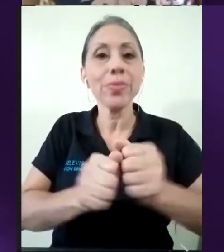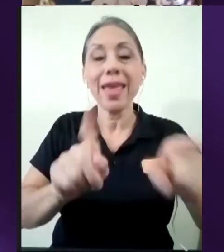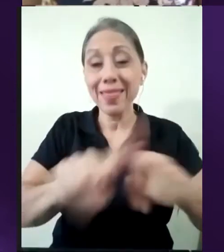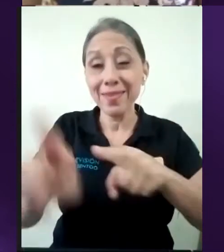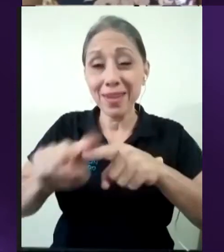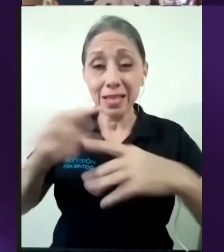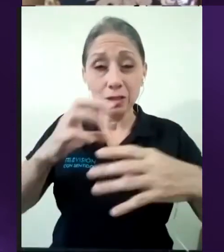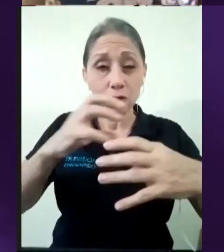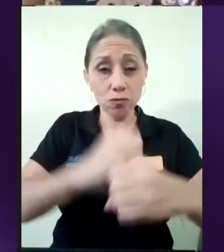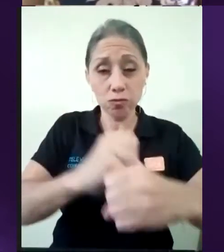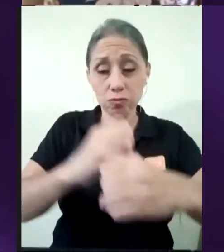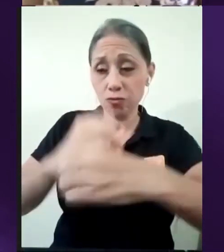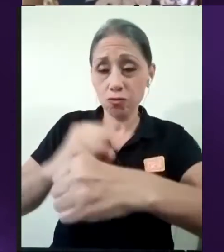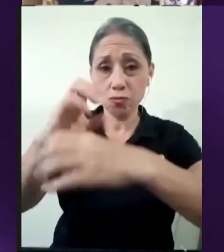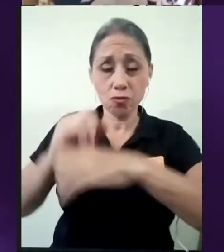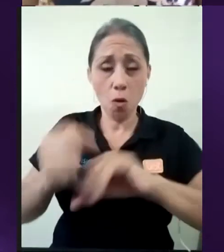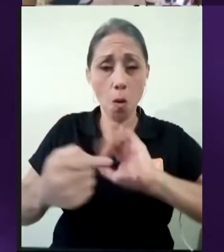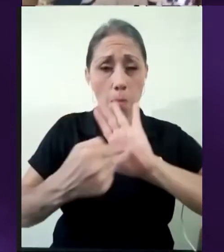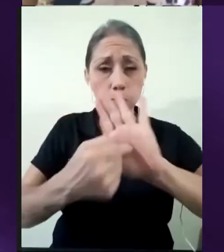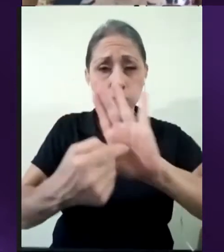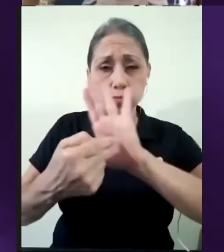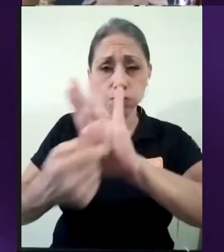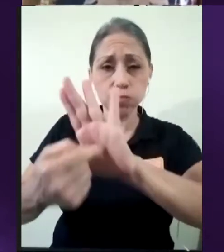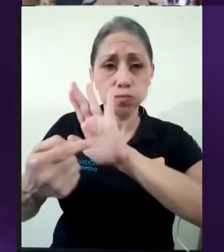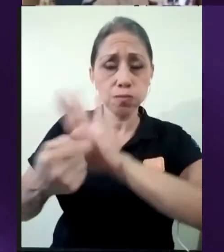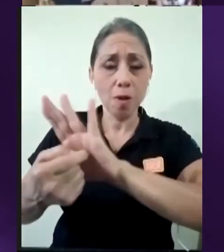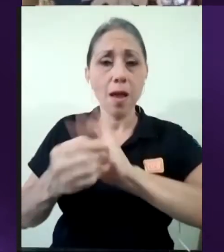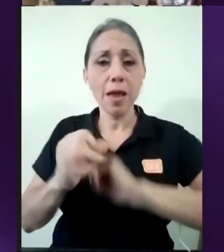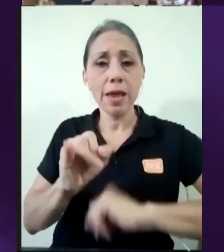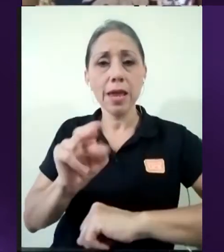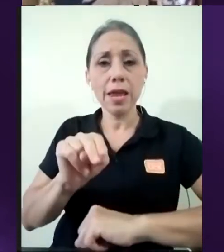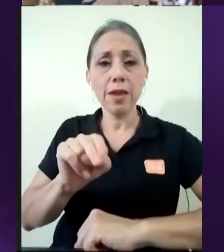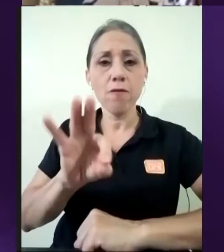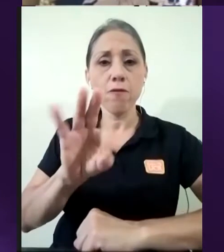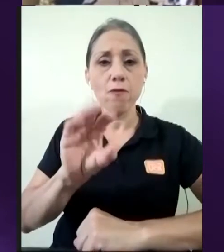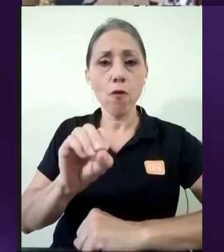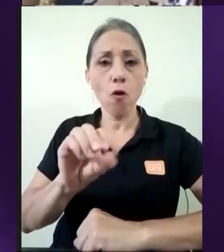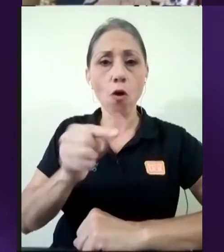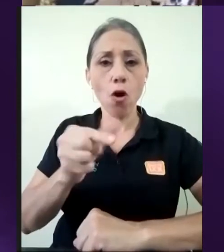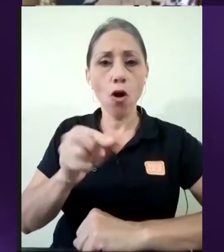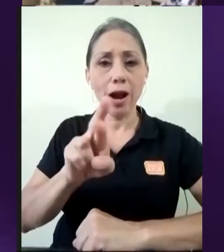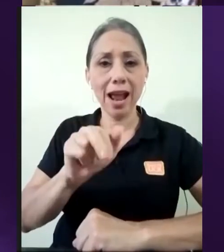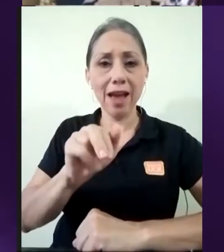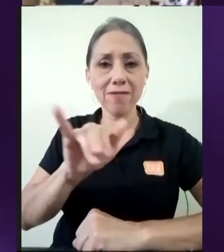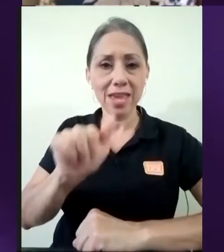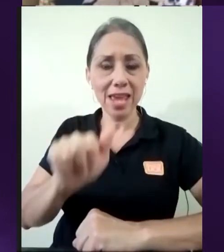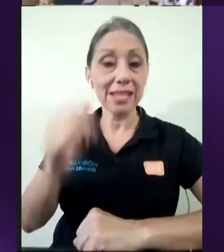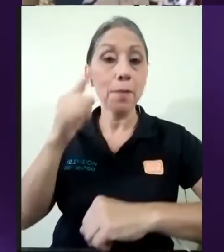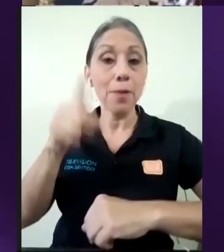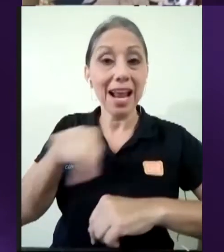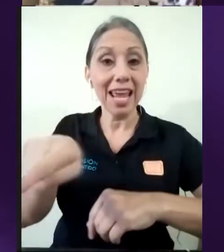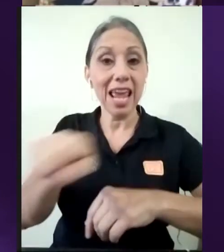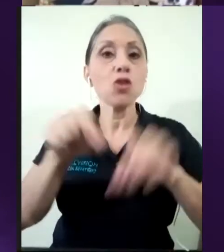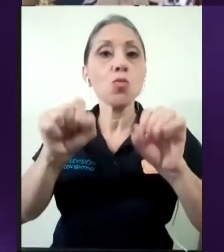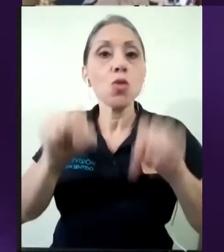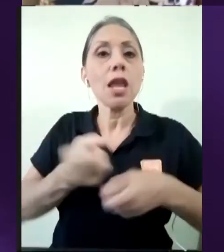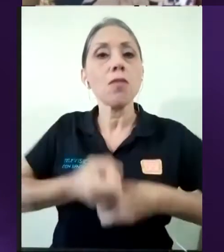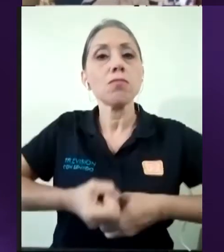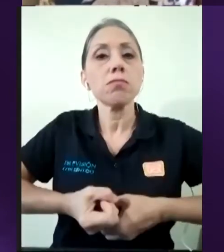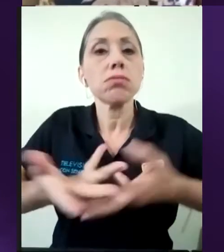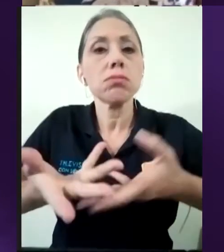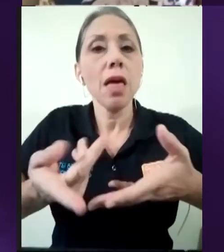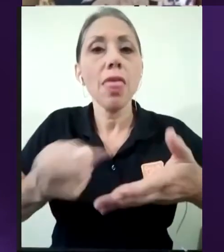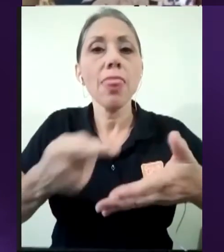se realizaron según tipo de persona con discapacidad, de una serie de recomendaciones